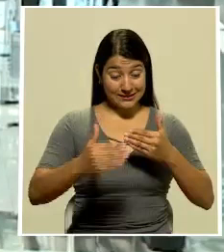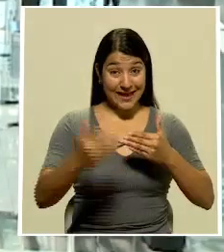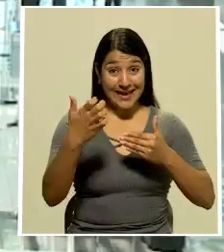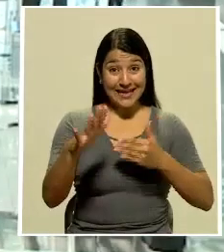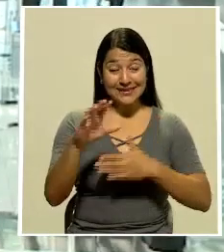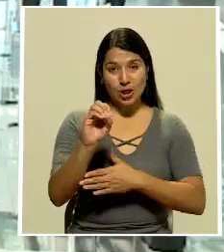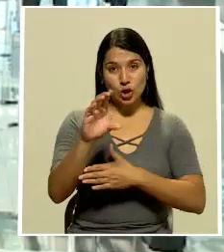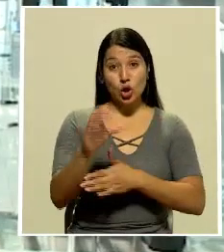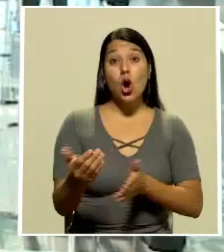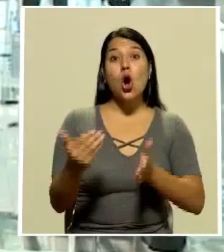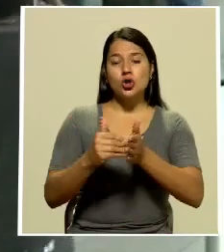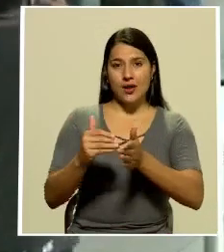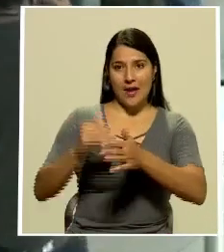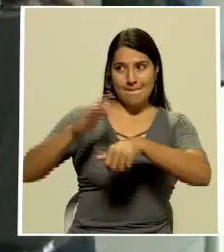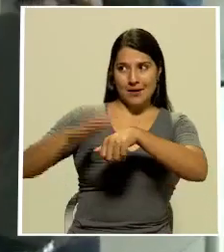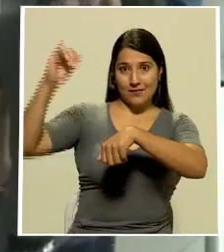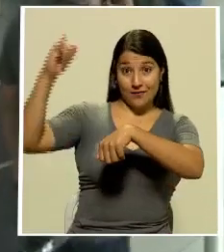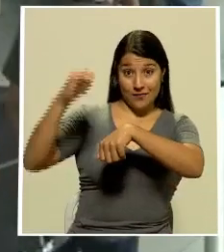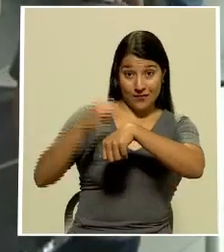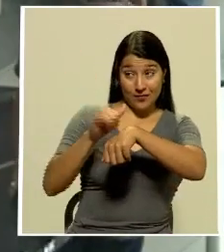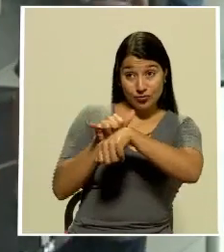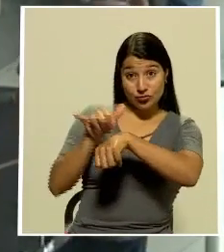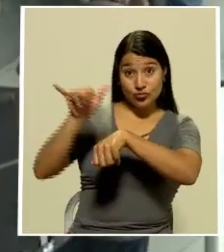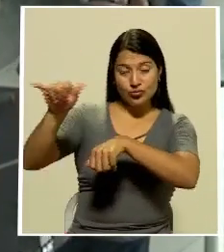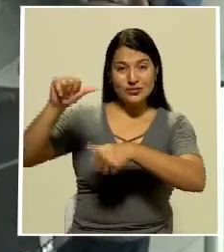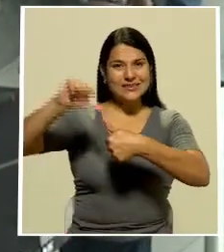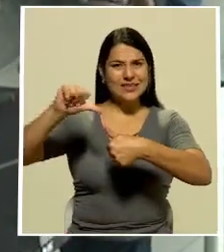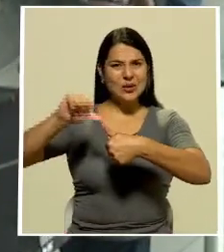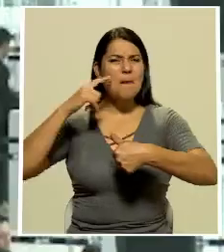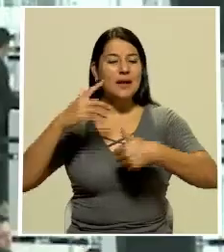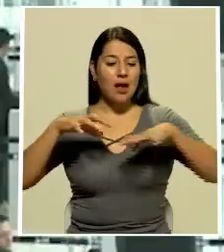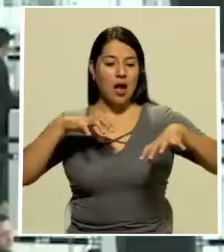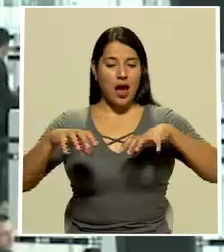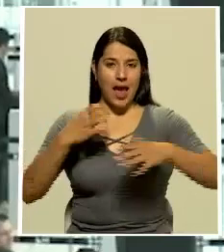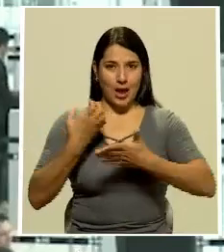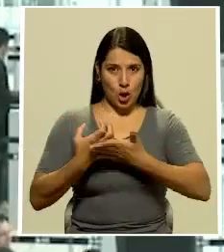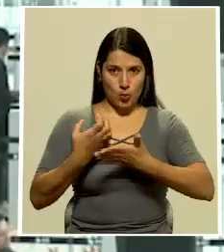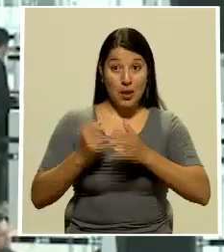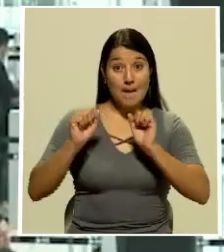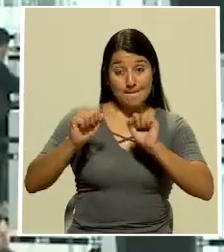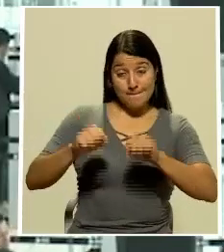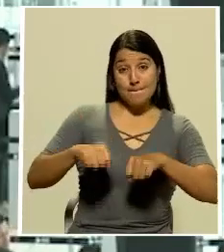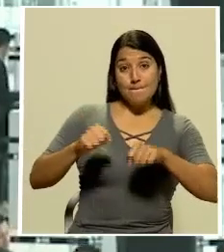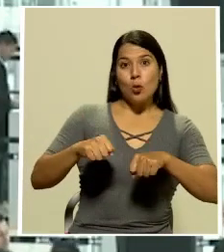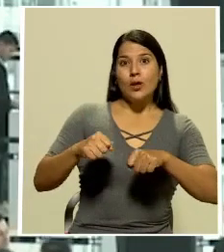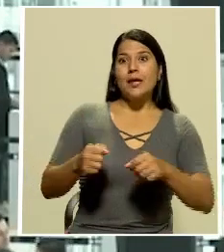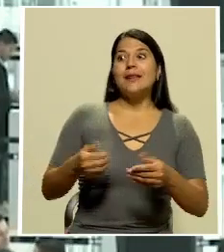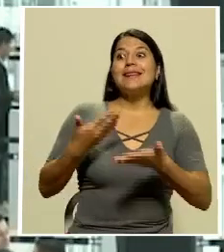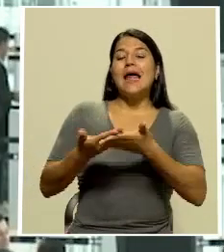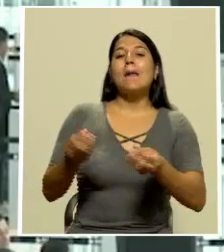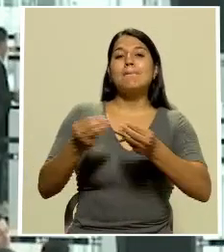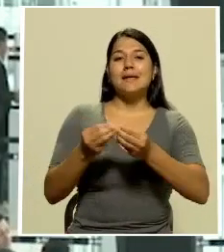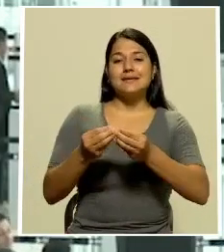habrá una reapertura de vuelos hacia Centroamérica con el fin de reactivar la economía y generar empleos, indicó el ministro de